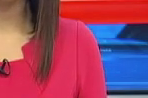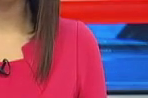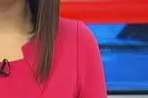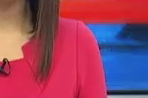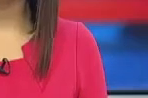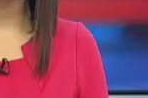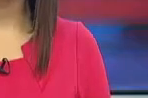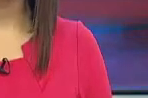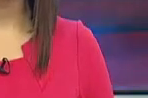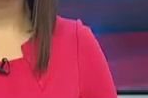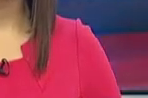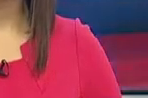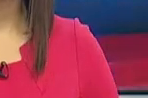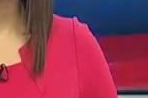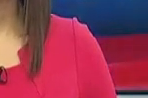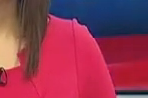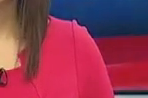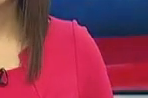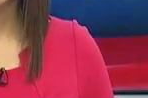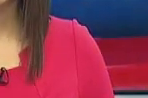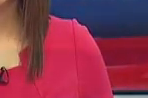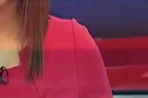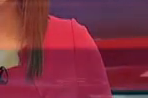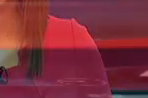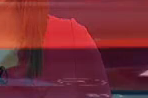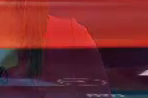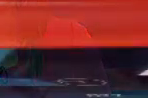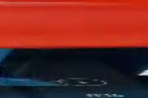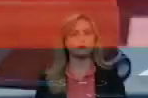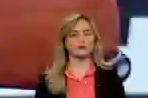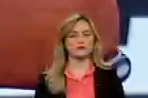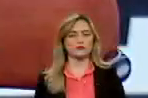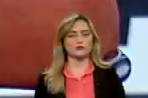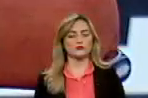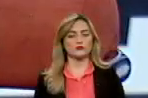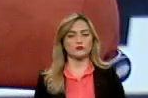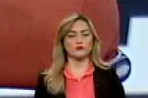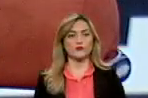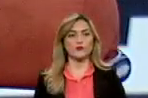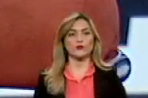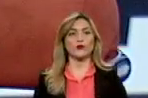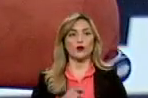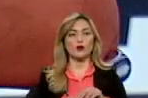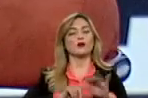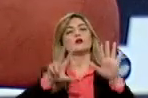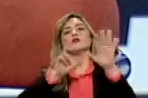tema, pueden escribirnos. Gracias, Steffi. Nos vemos la próxima.